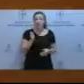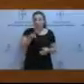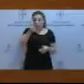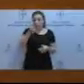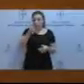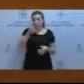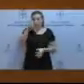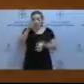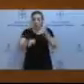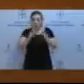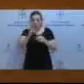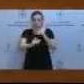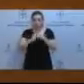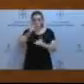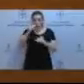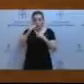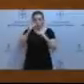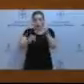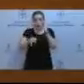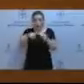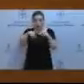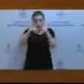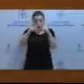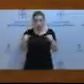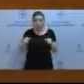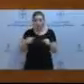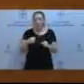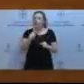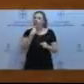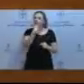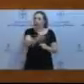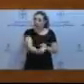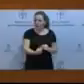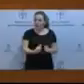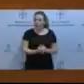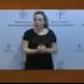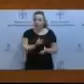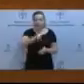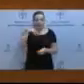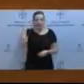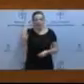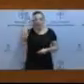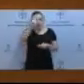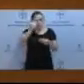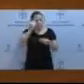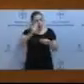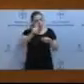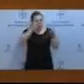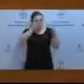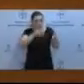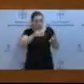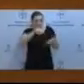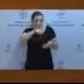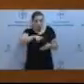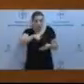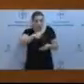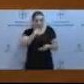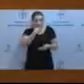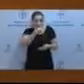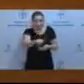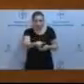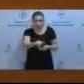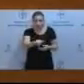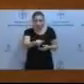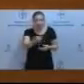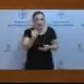Asturias, decirle igualmente que creíamos que nos iba a confirmar en el día de hoy que había dado el